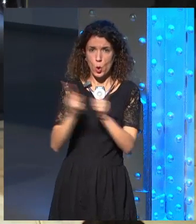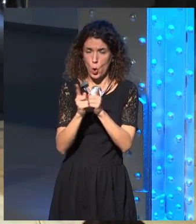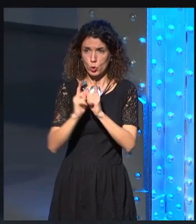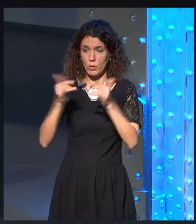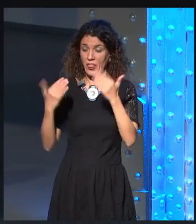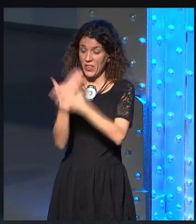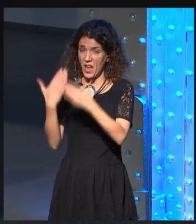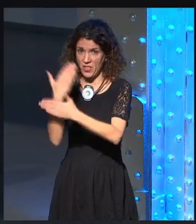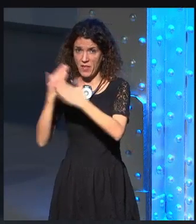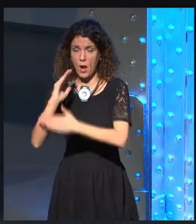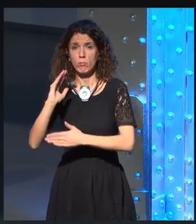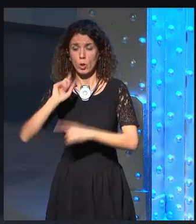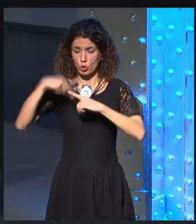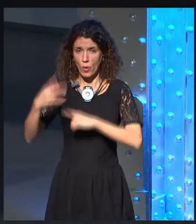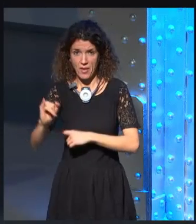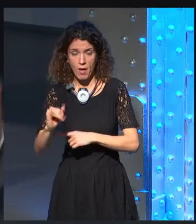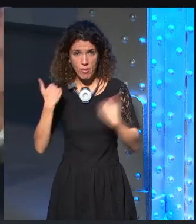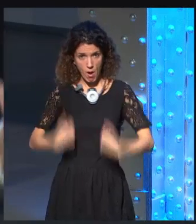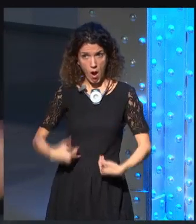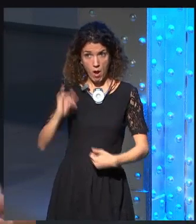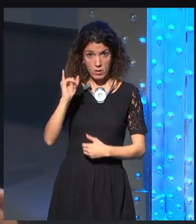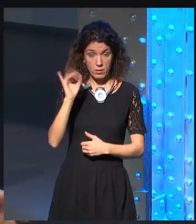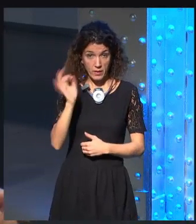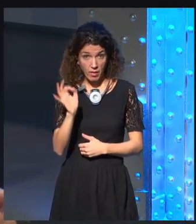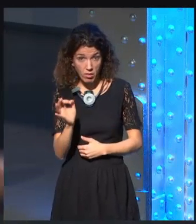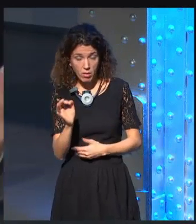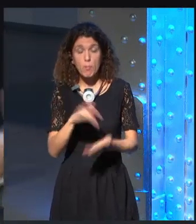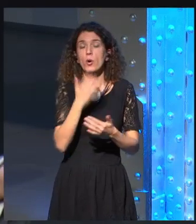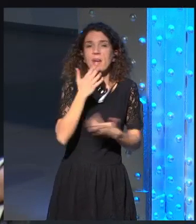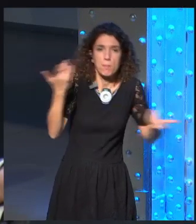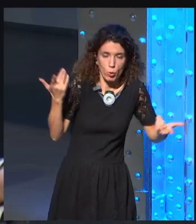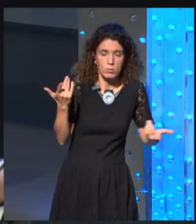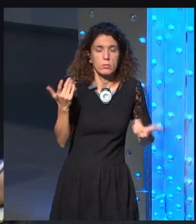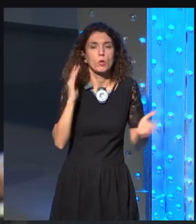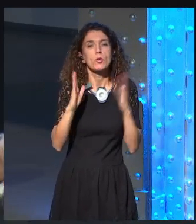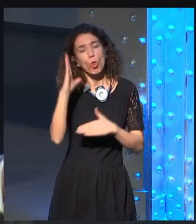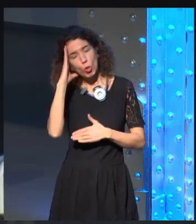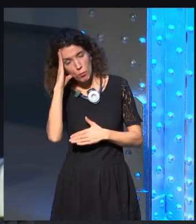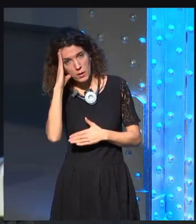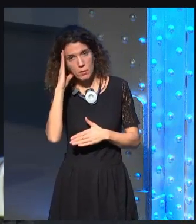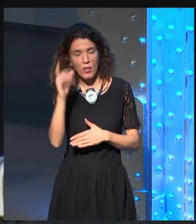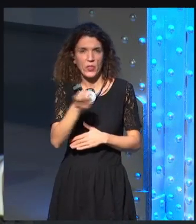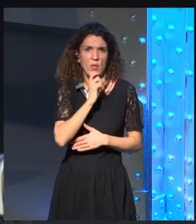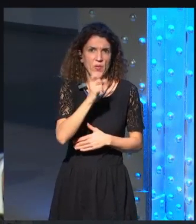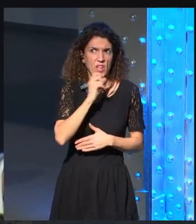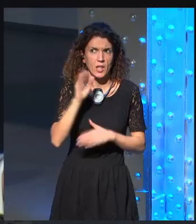desde los primeros días de estar allí en el organismo. Por ejemplo, a la hora de dormir. Es mucho más complicado dormir allí que aquí y